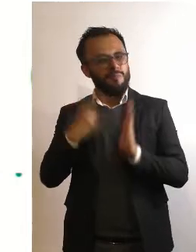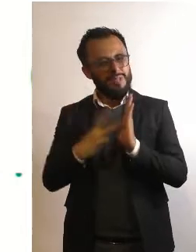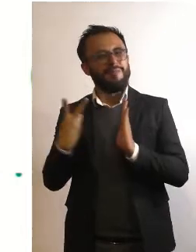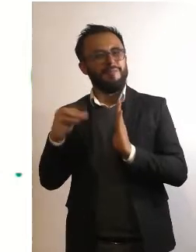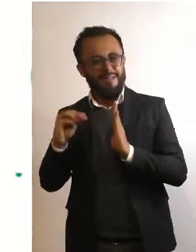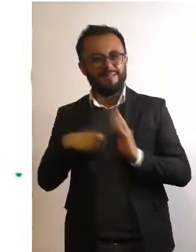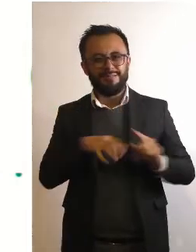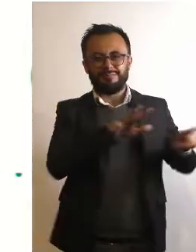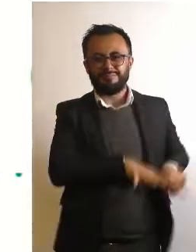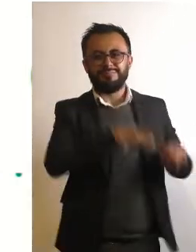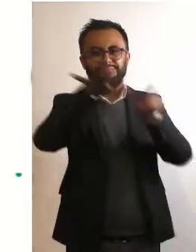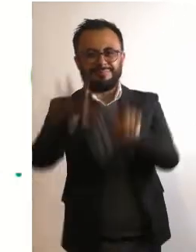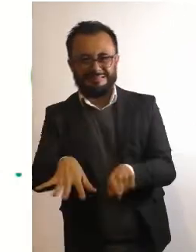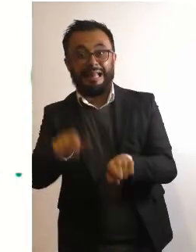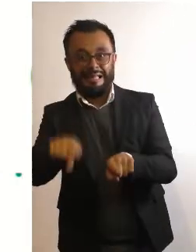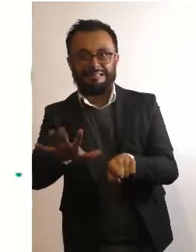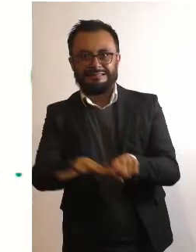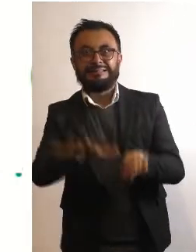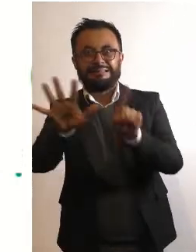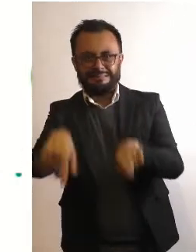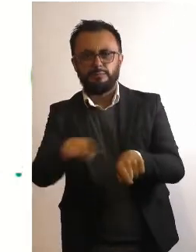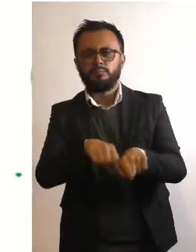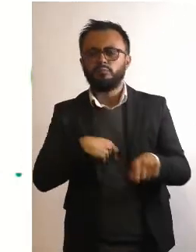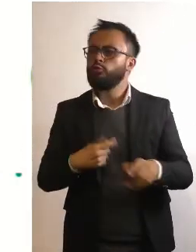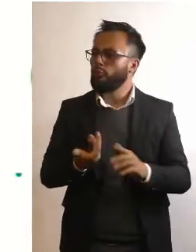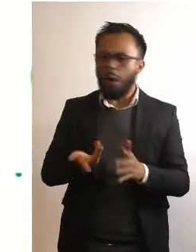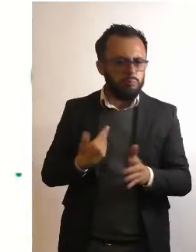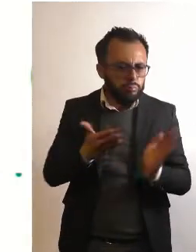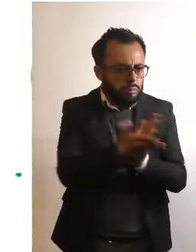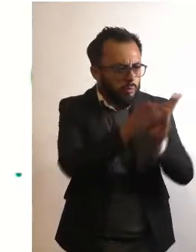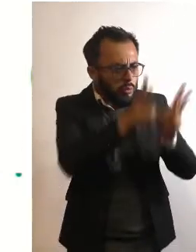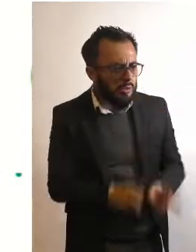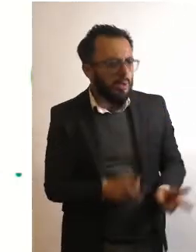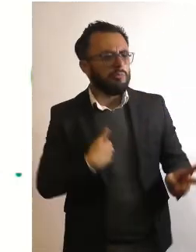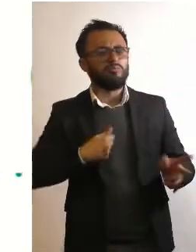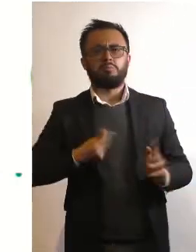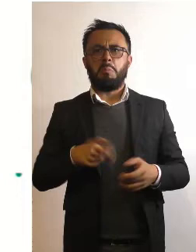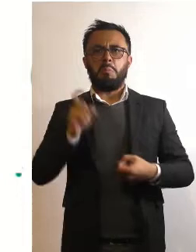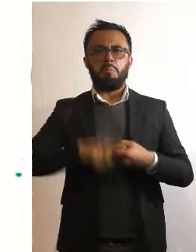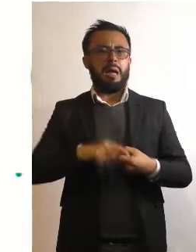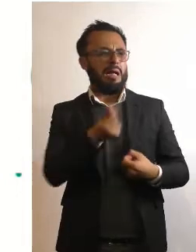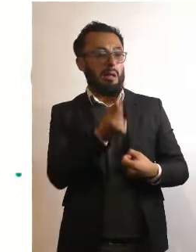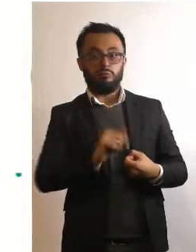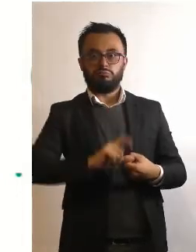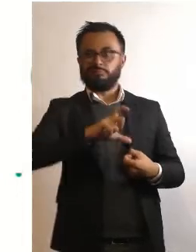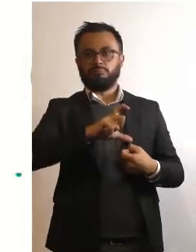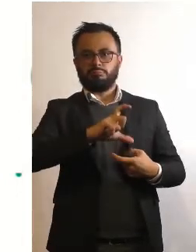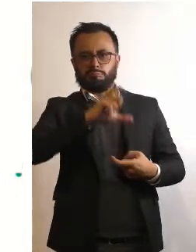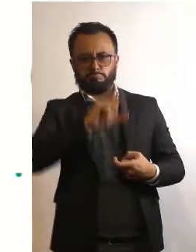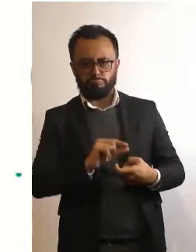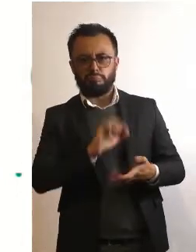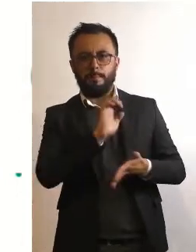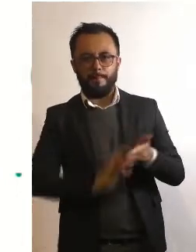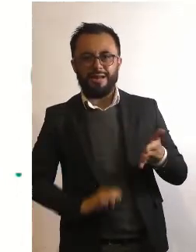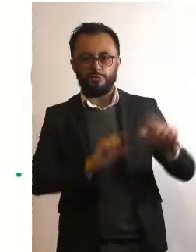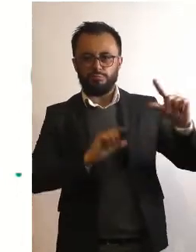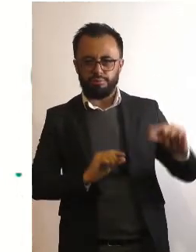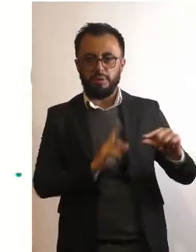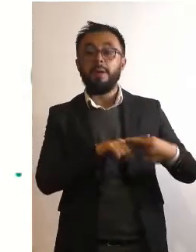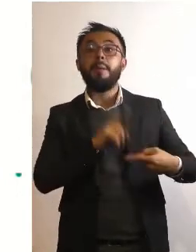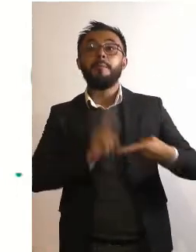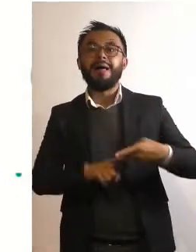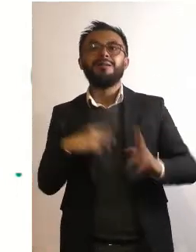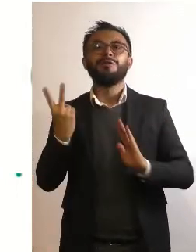realizamos unos descuentos para los estudiantes, pero para el 2021 también mantuvimos el valor de la matrícula